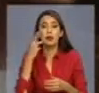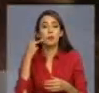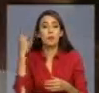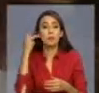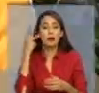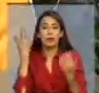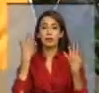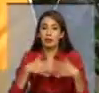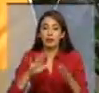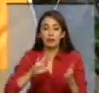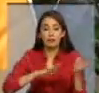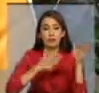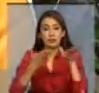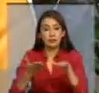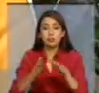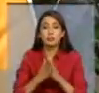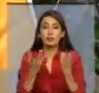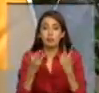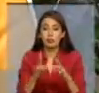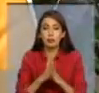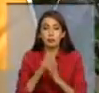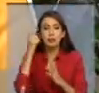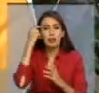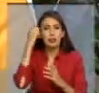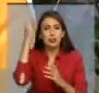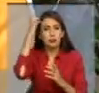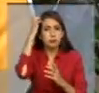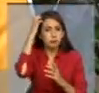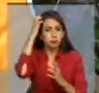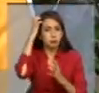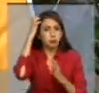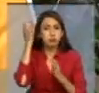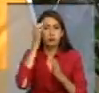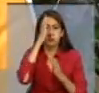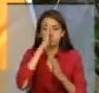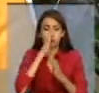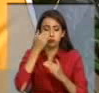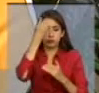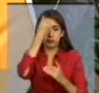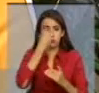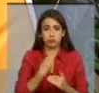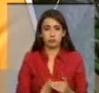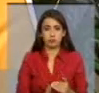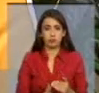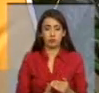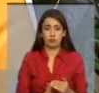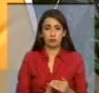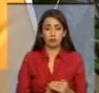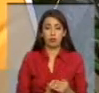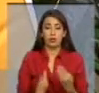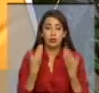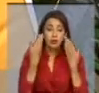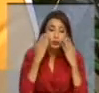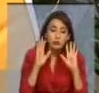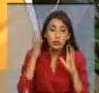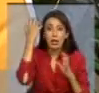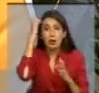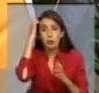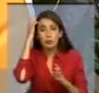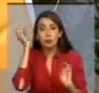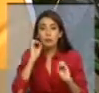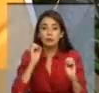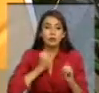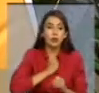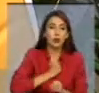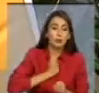falleció. Prácticamente por un derrame que sufrió en su pierna, realmente no sé si fue eso o la pena realmente de